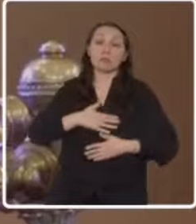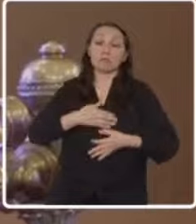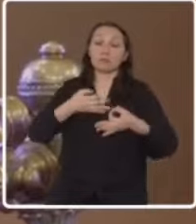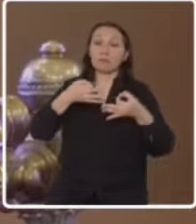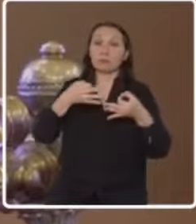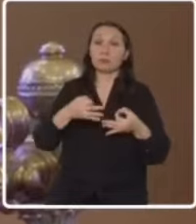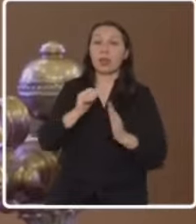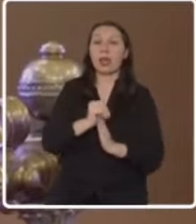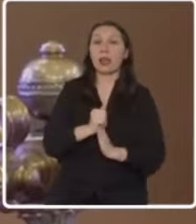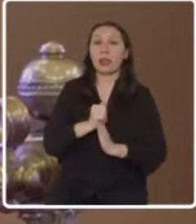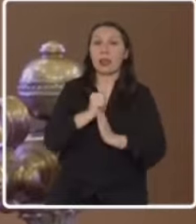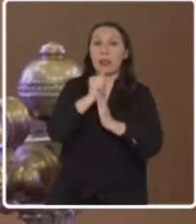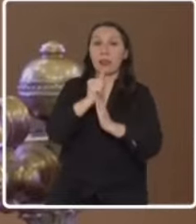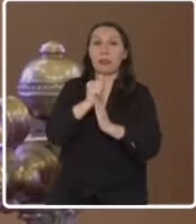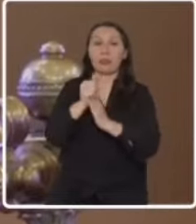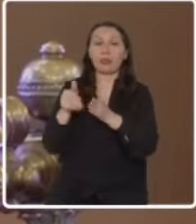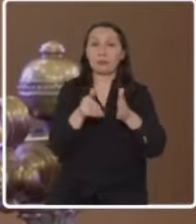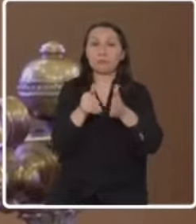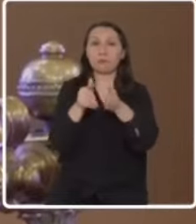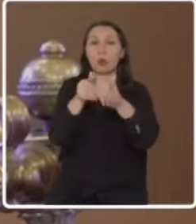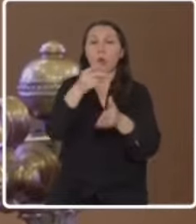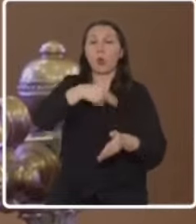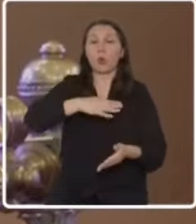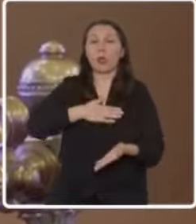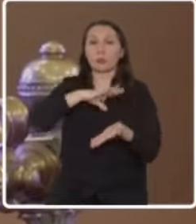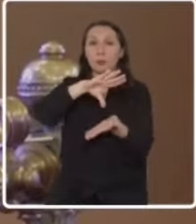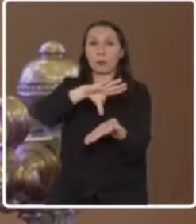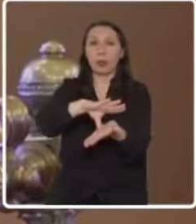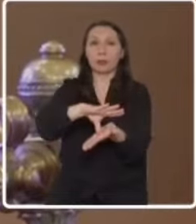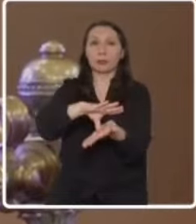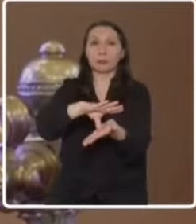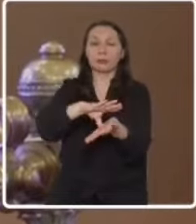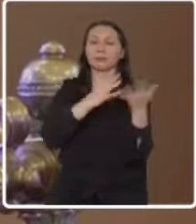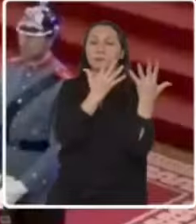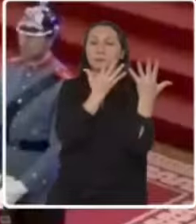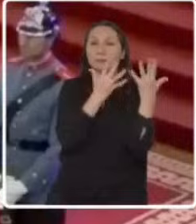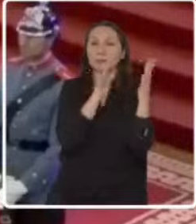privilegio de liderar el destino de nuestro país.